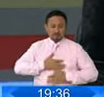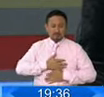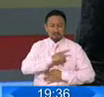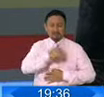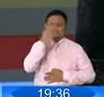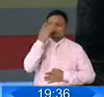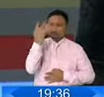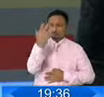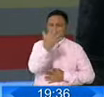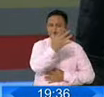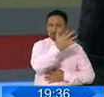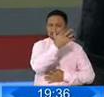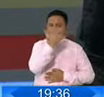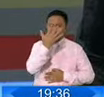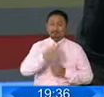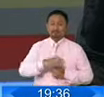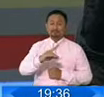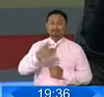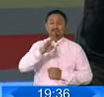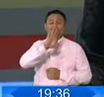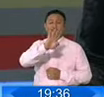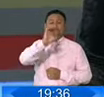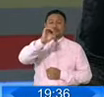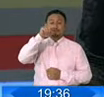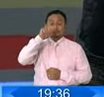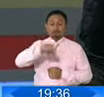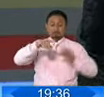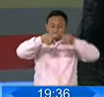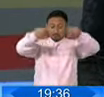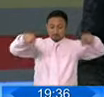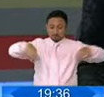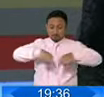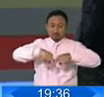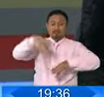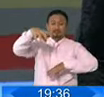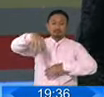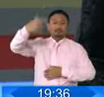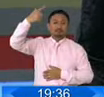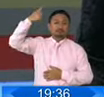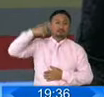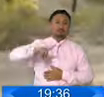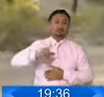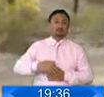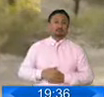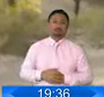gran paisaje que se desarrolla en más de 40.000 hectáreas en la provincia de Loja.